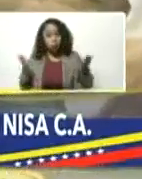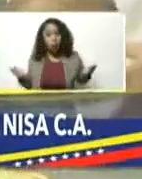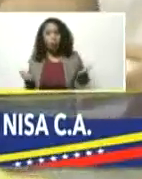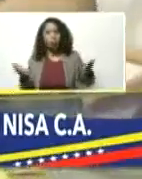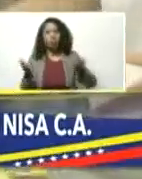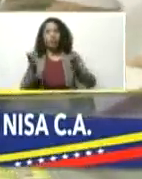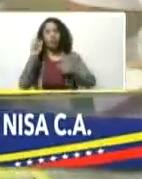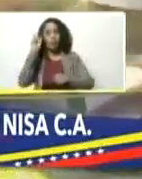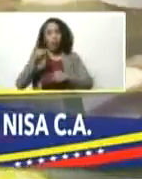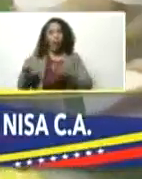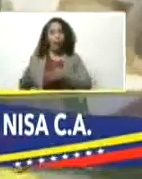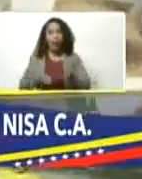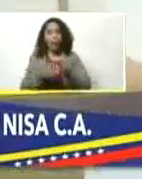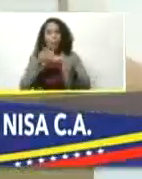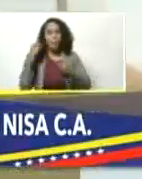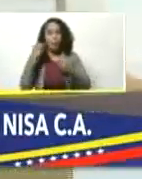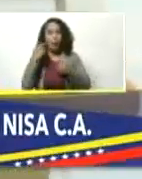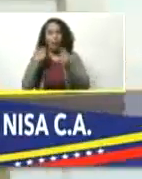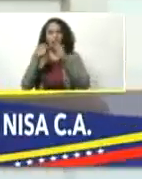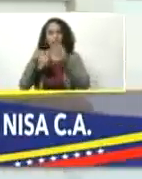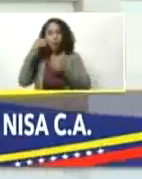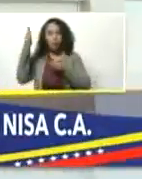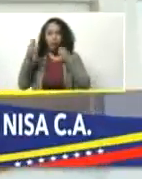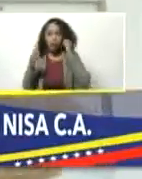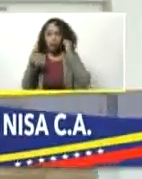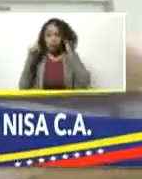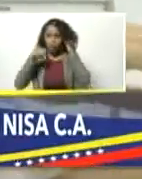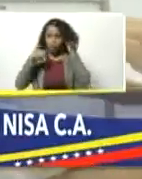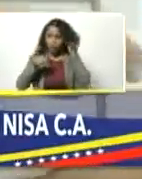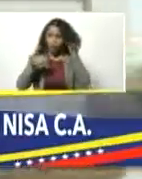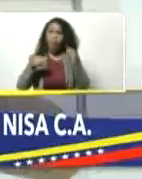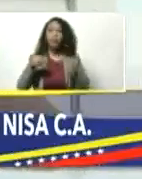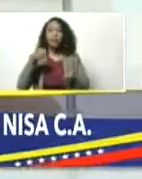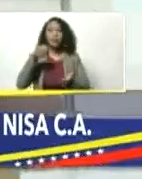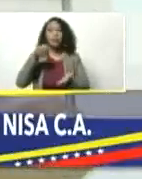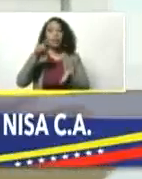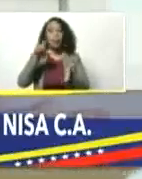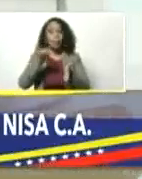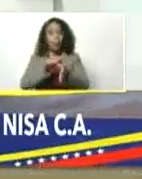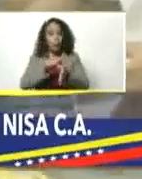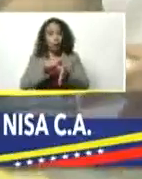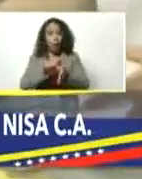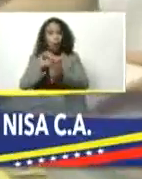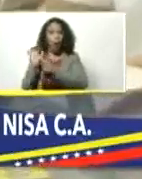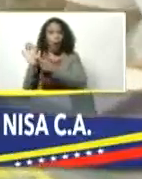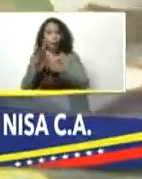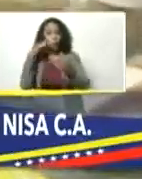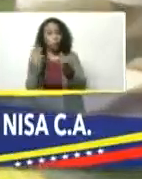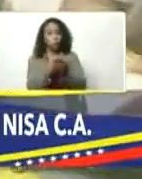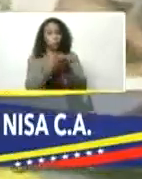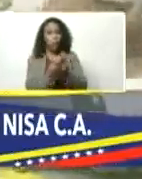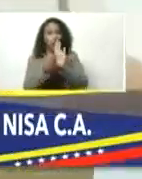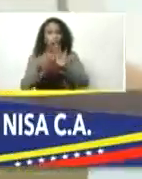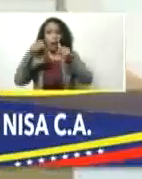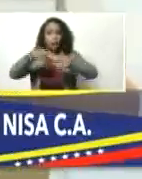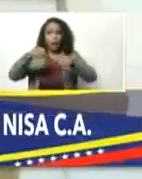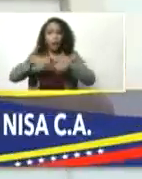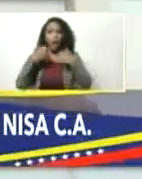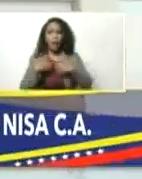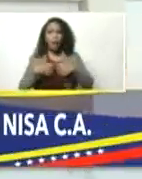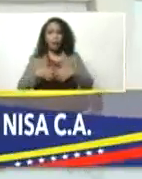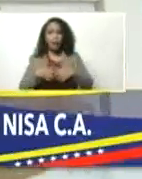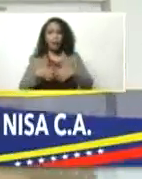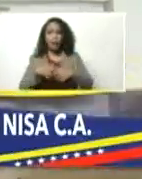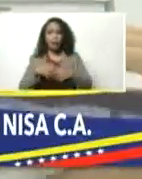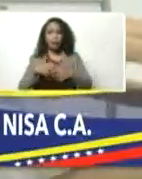las rutas para la exportación desde la península de Paraguaná, un ejemplo palpable de ello es desde aquí, desde la empresa general